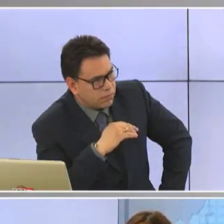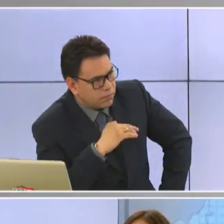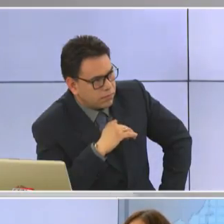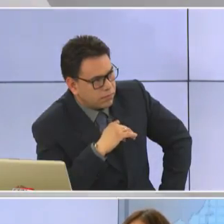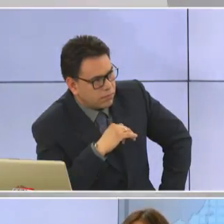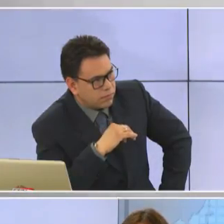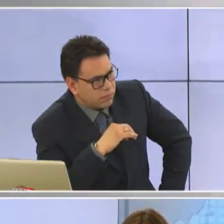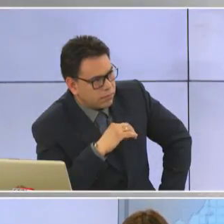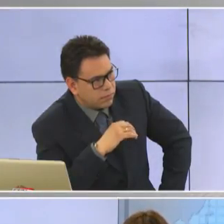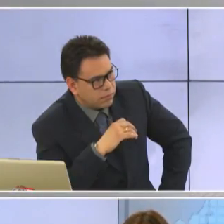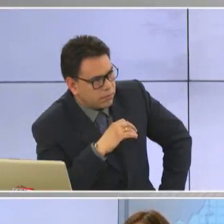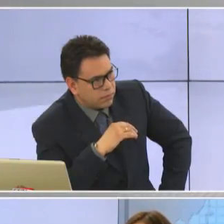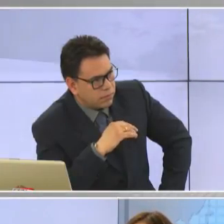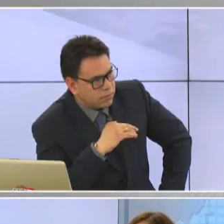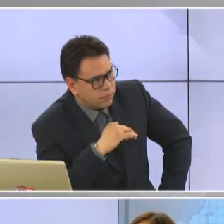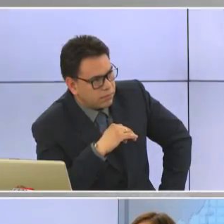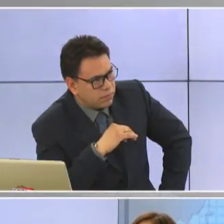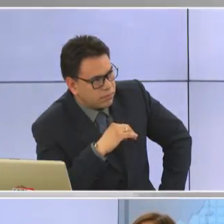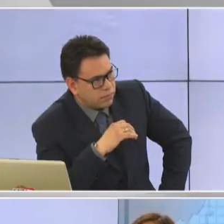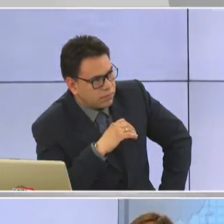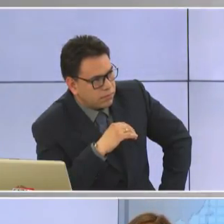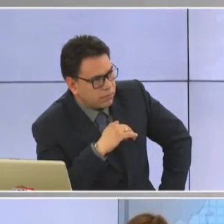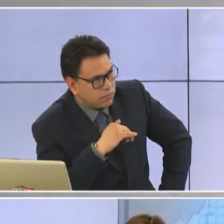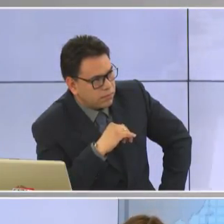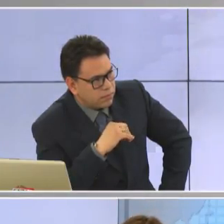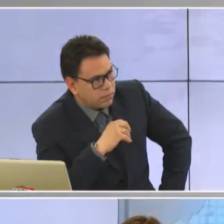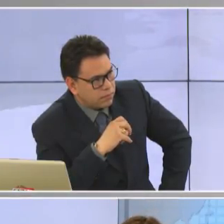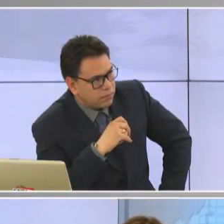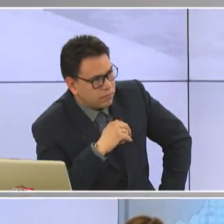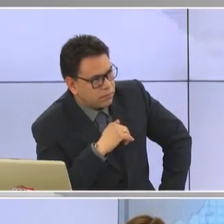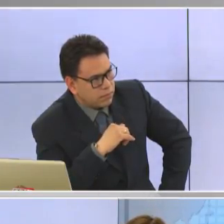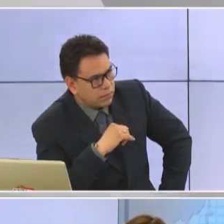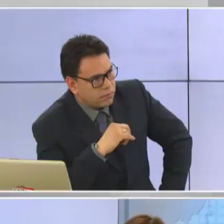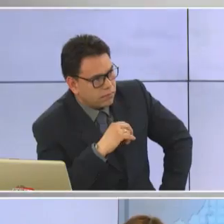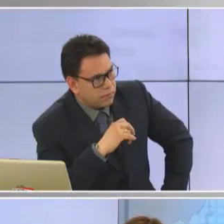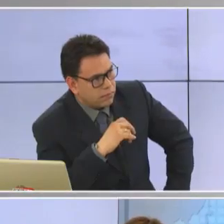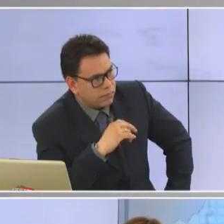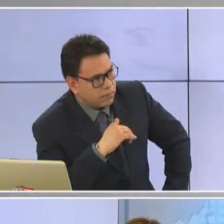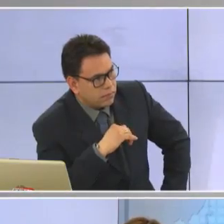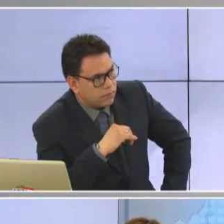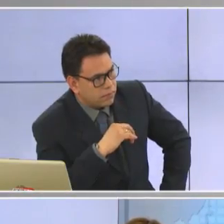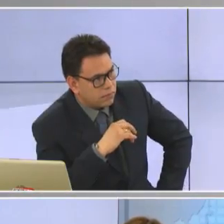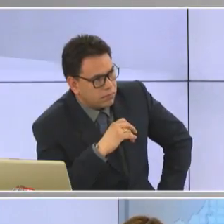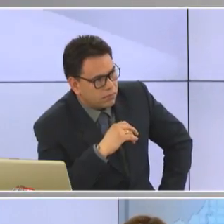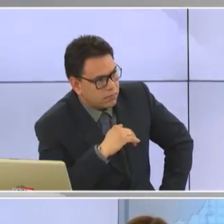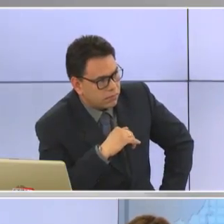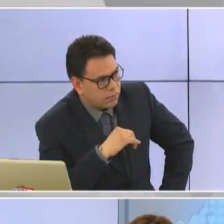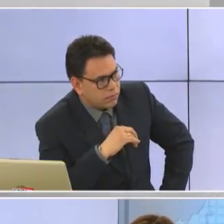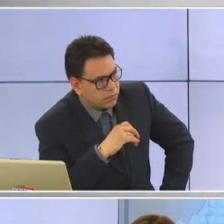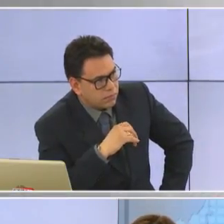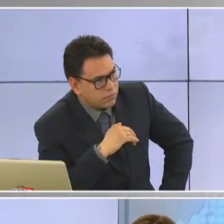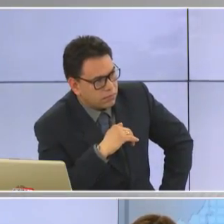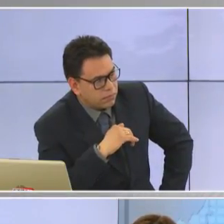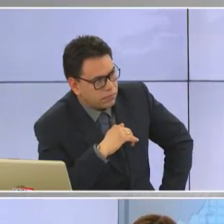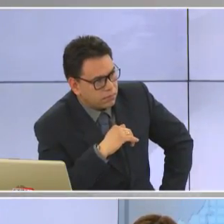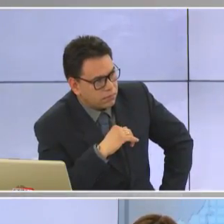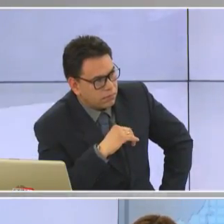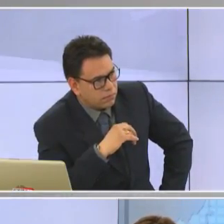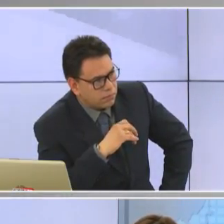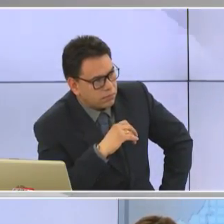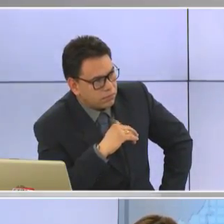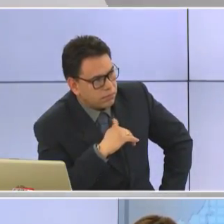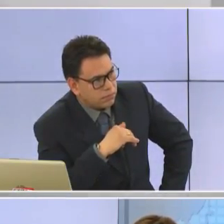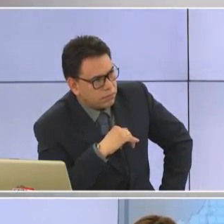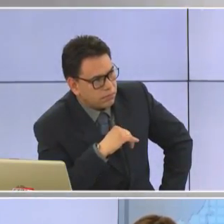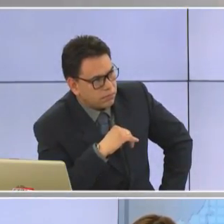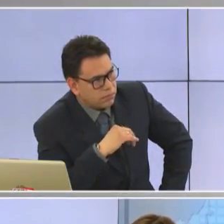el transporte, en la infraestructura, sino también en la fiscalización y saber lo que están haciendo los alcaldes distritales. Porque